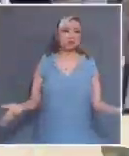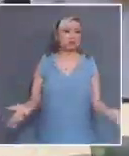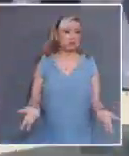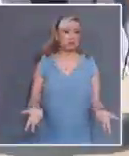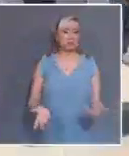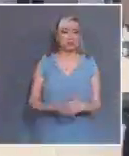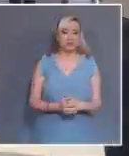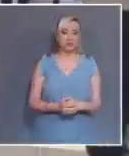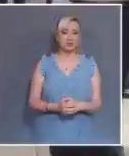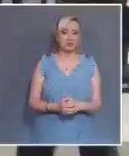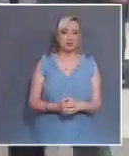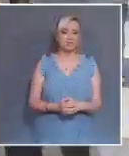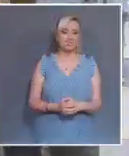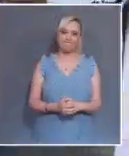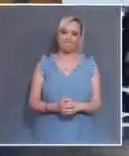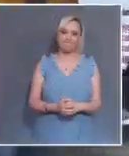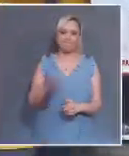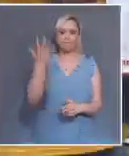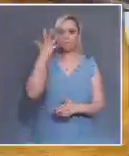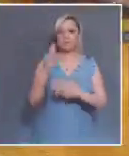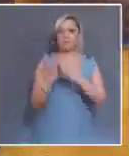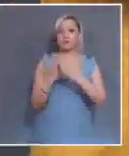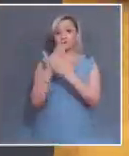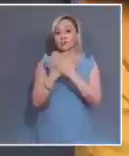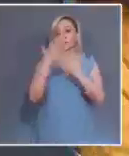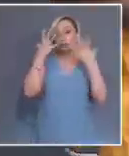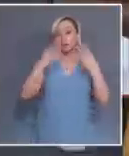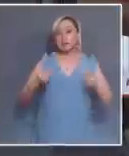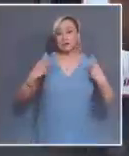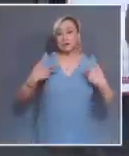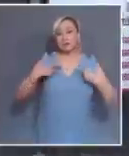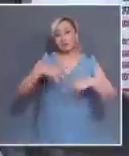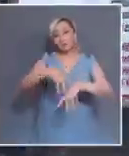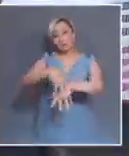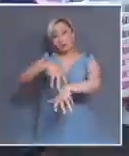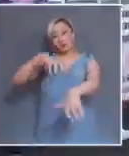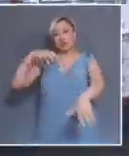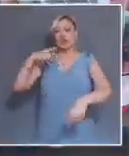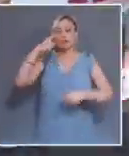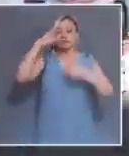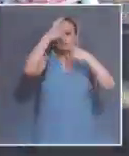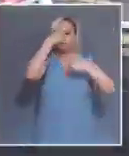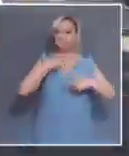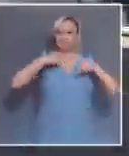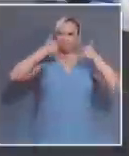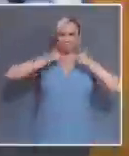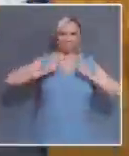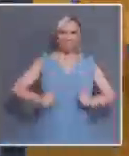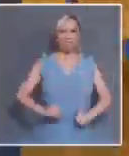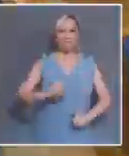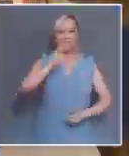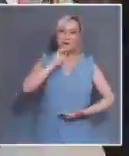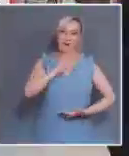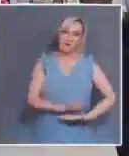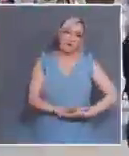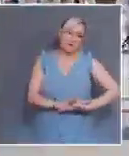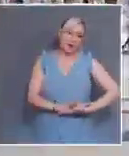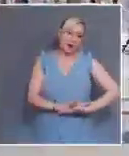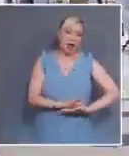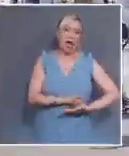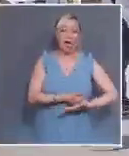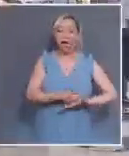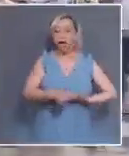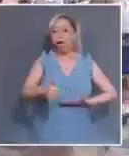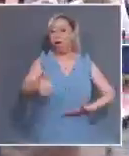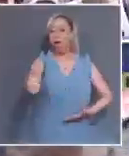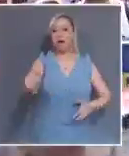A las 10 de la mañana, miles de personas partieron del Monumento a la Madre con dirección al Ángel de la Independencia. En su trayecto por Paseo